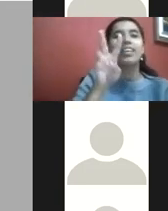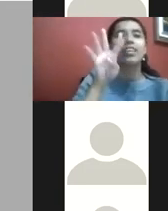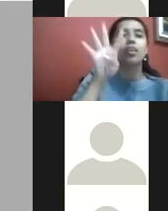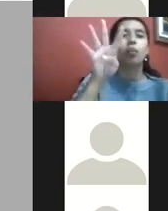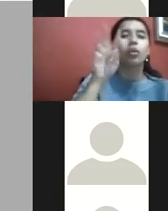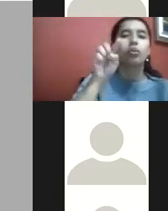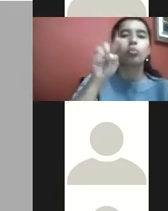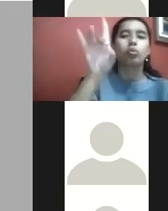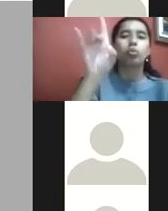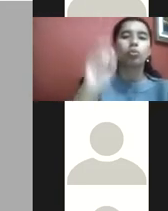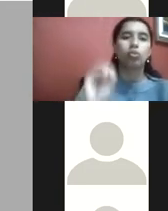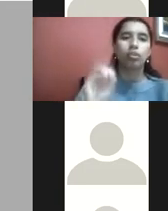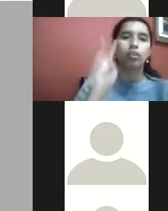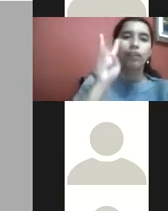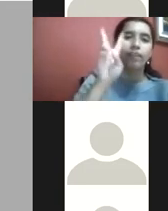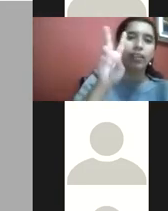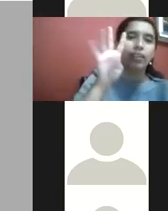24.80,